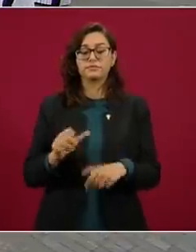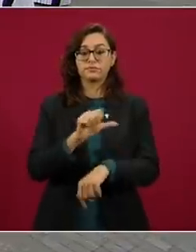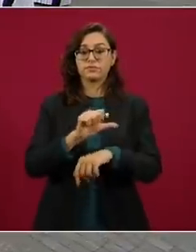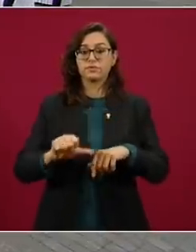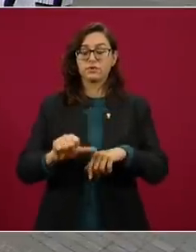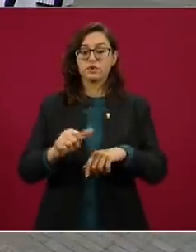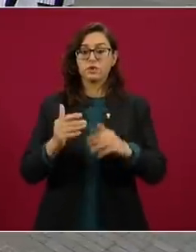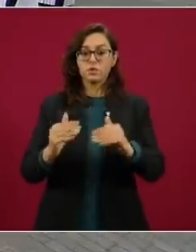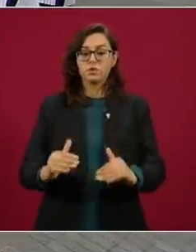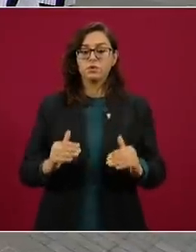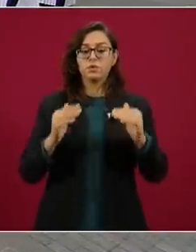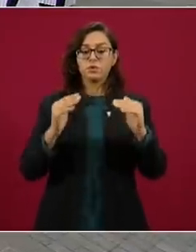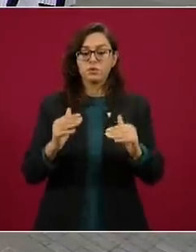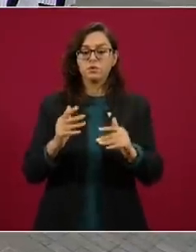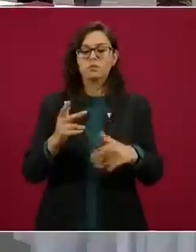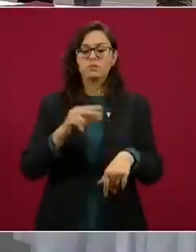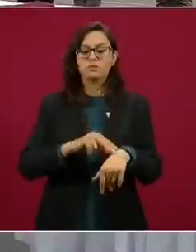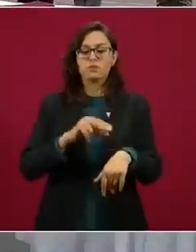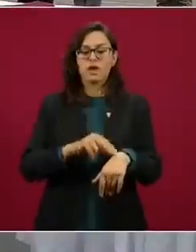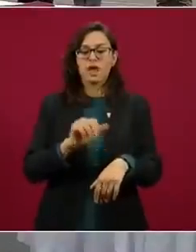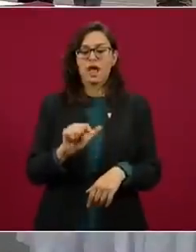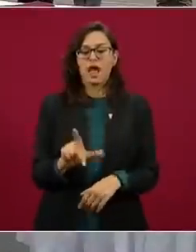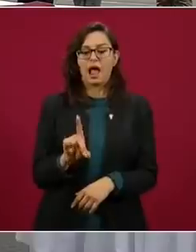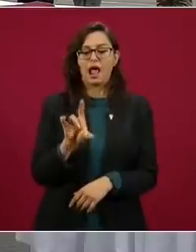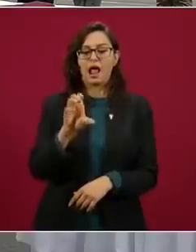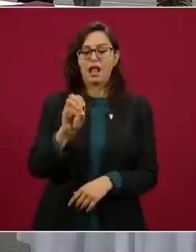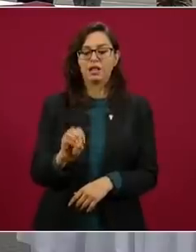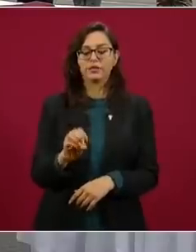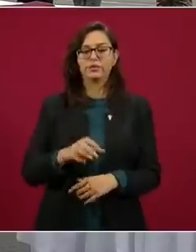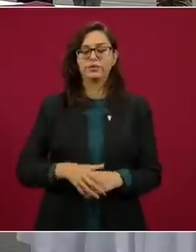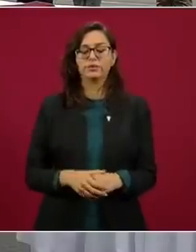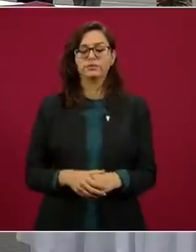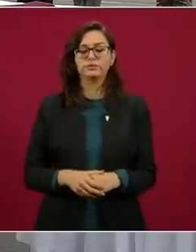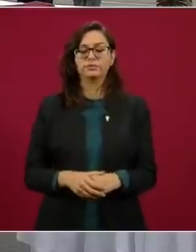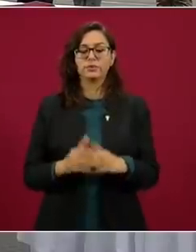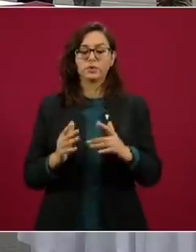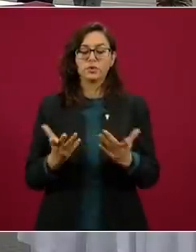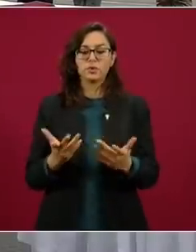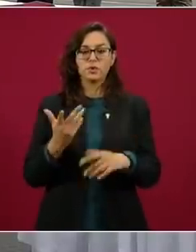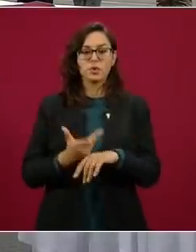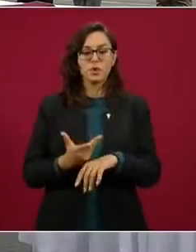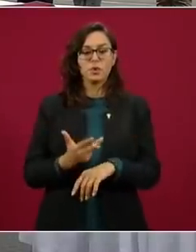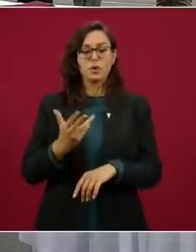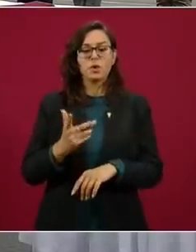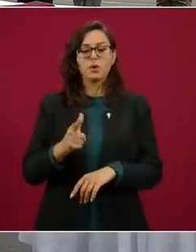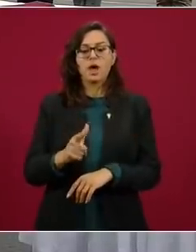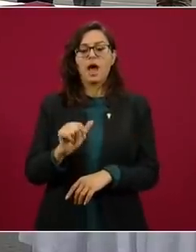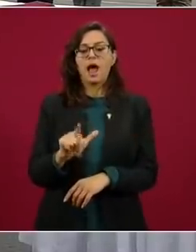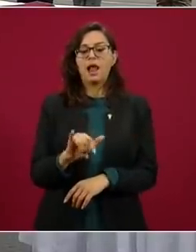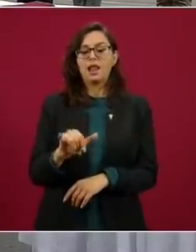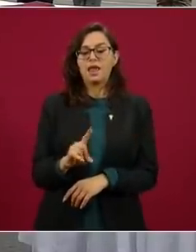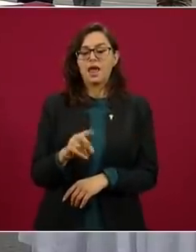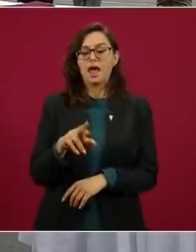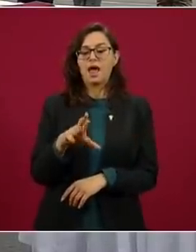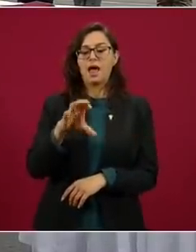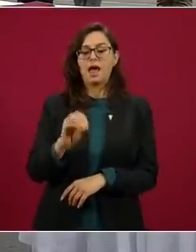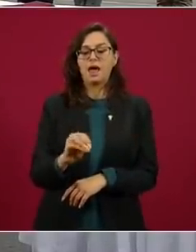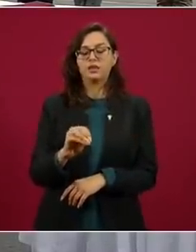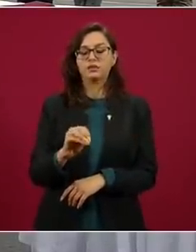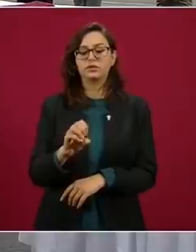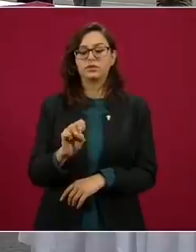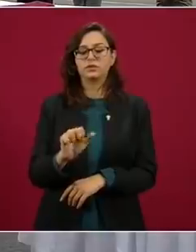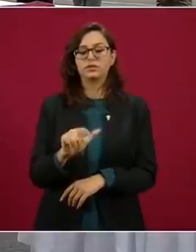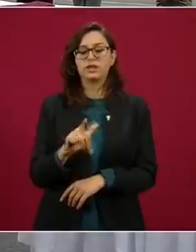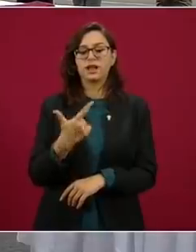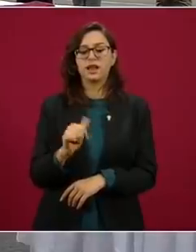aldo radamés garza sánchez mayor médico cirujano alejandro salgado chávez